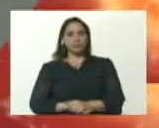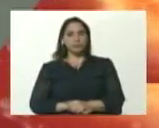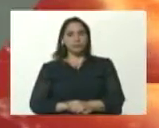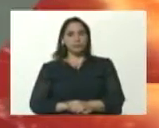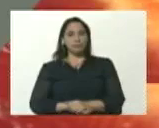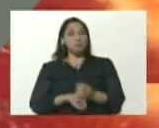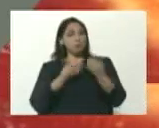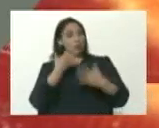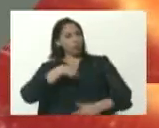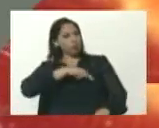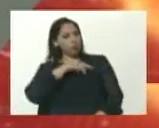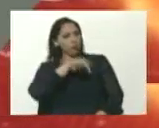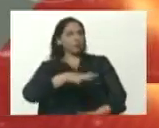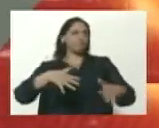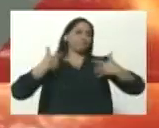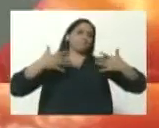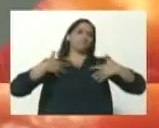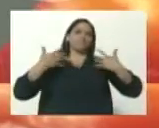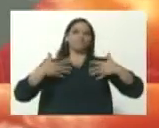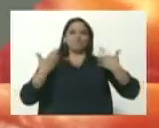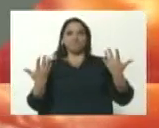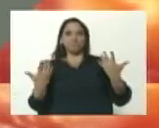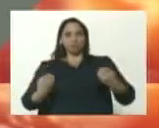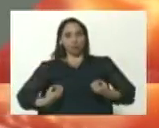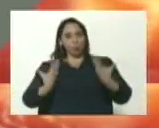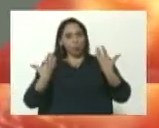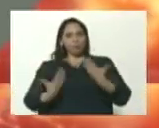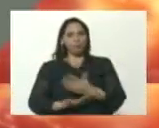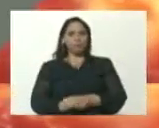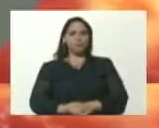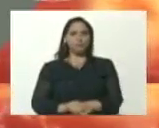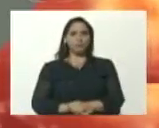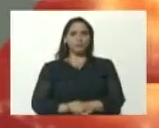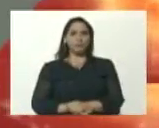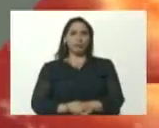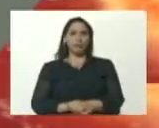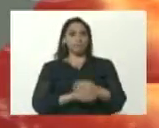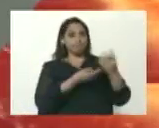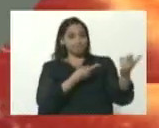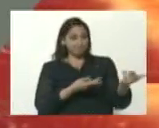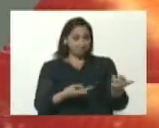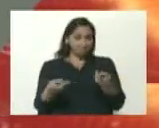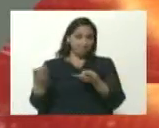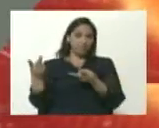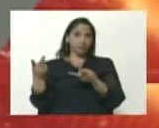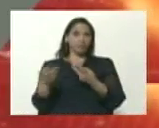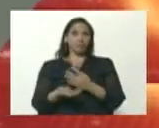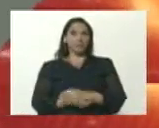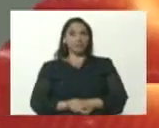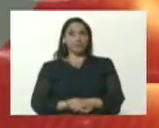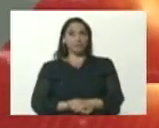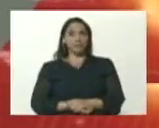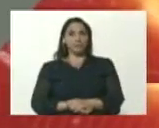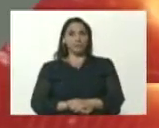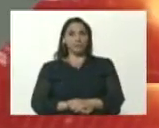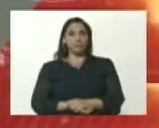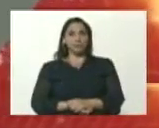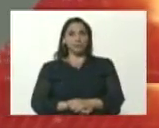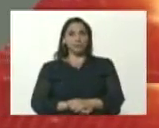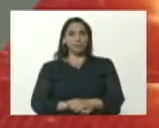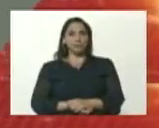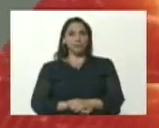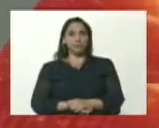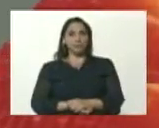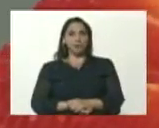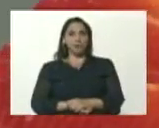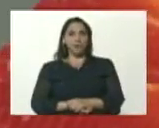Bueno, aquí estamos con mucha alegría, con mucho entusiasmo, recibiendo sobre todo la